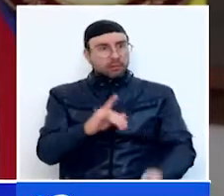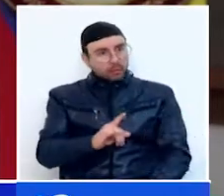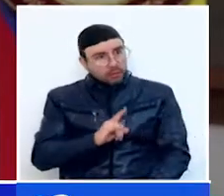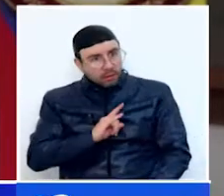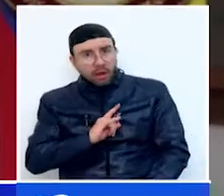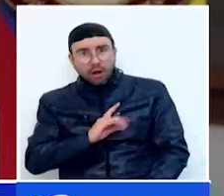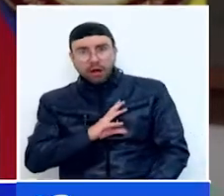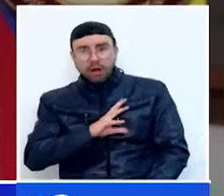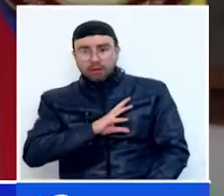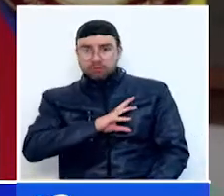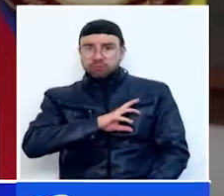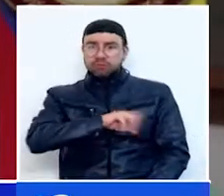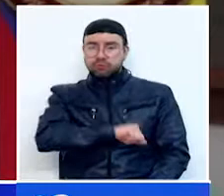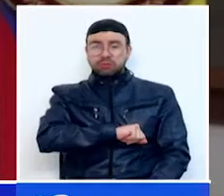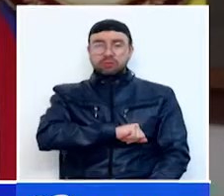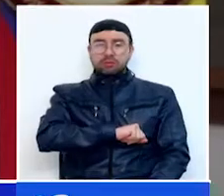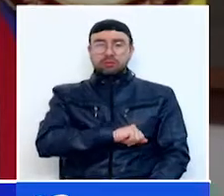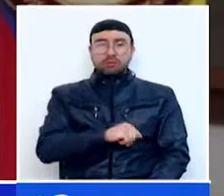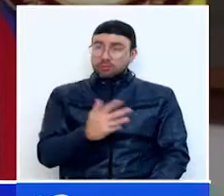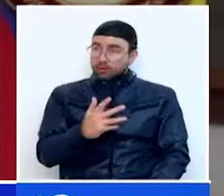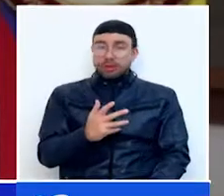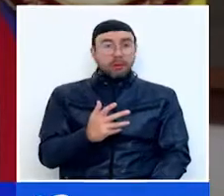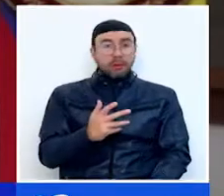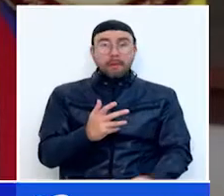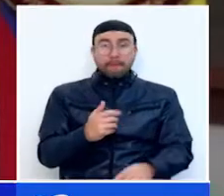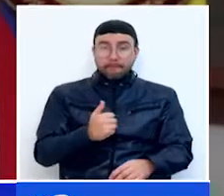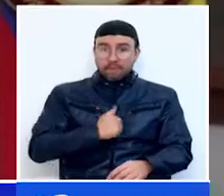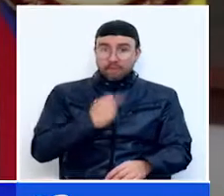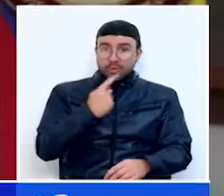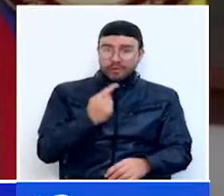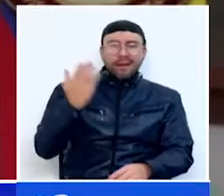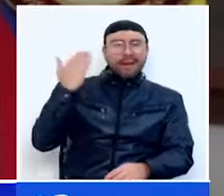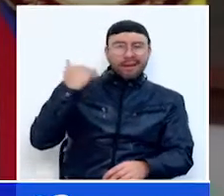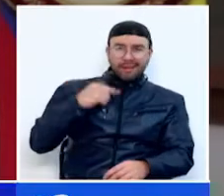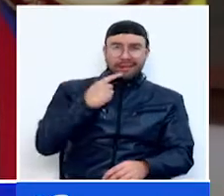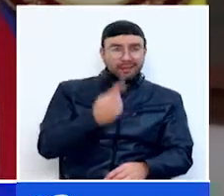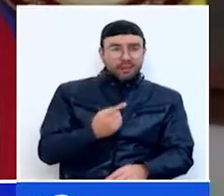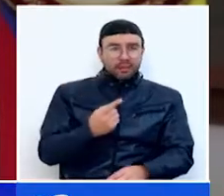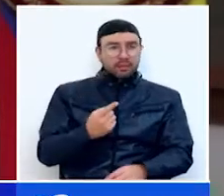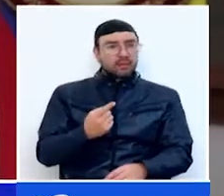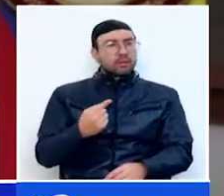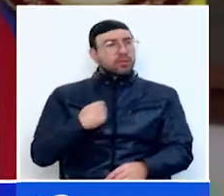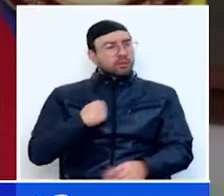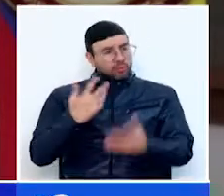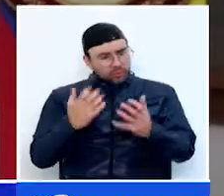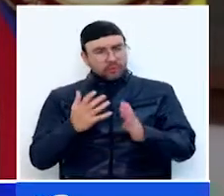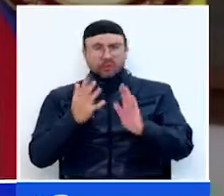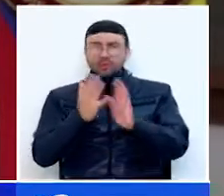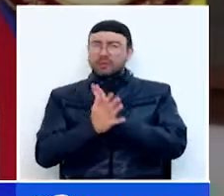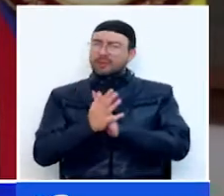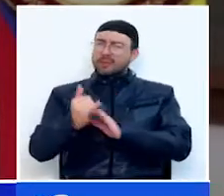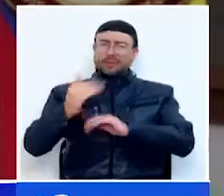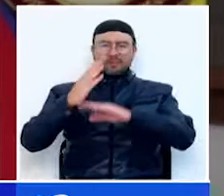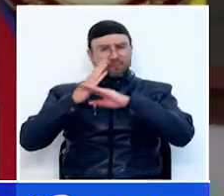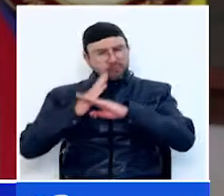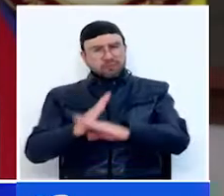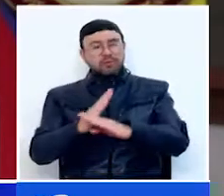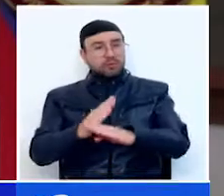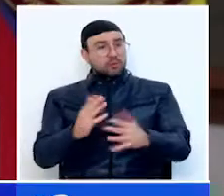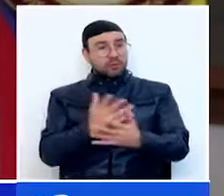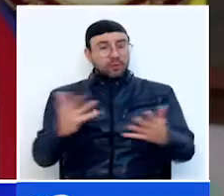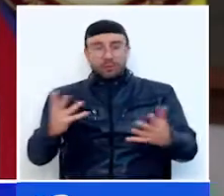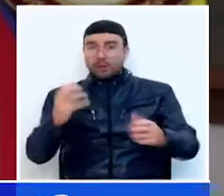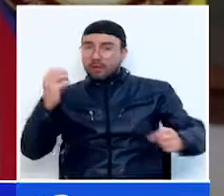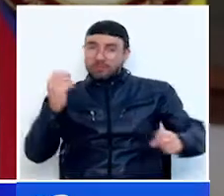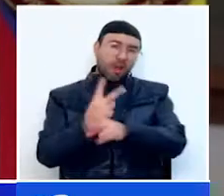conmocionados. Así como lo dije expresamente hace unos días, quiero reiterar mi rechazo rotundo a cualquier forma